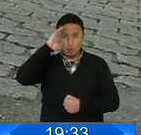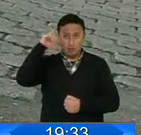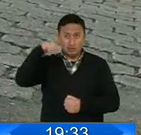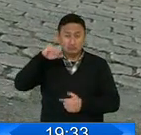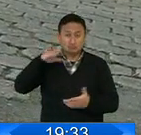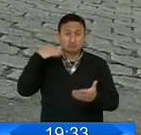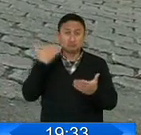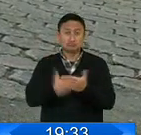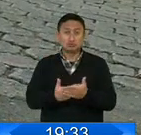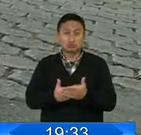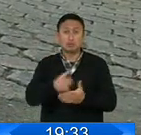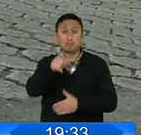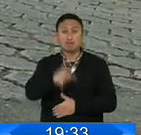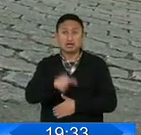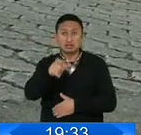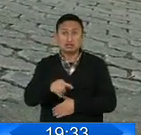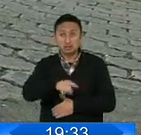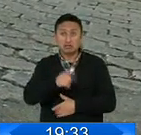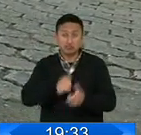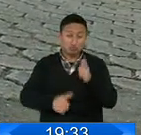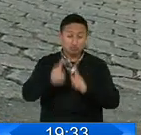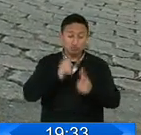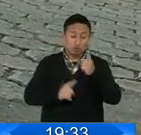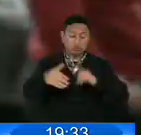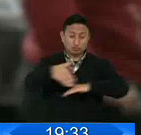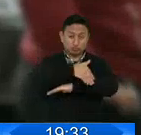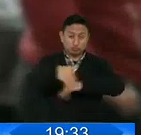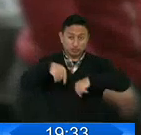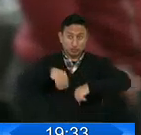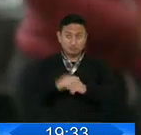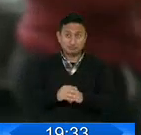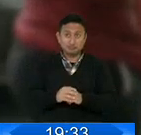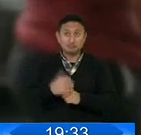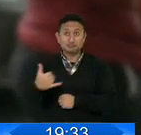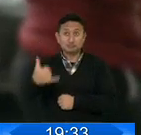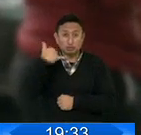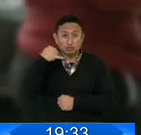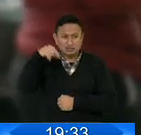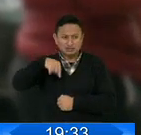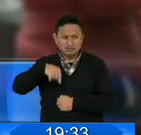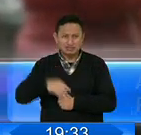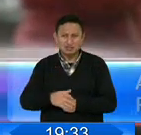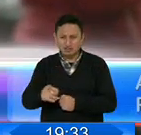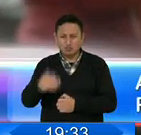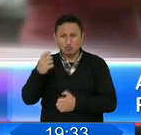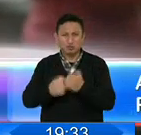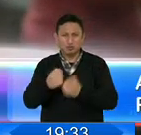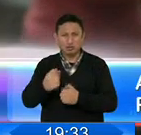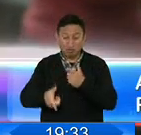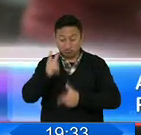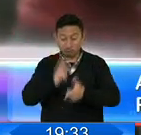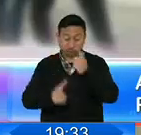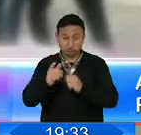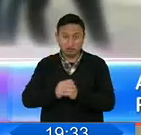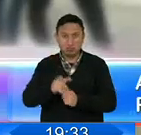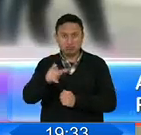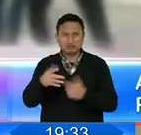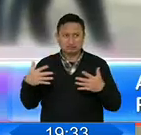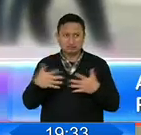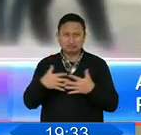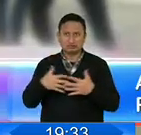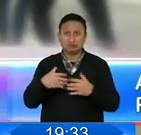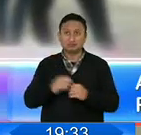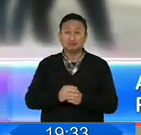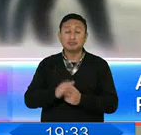para dispersar a personas que estaban bebiendo en la calle. Habían llamadas indicando que el escándalo que generaban los libadores asustaba a los vecinos de La